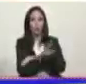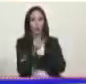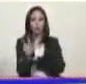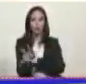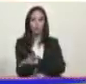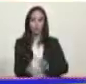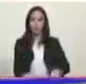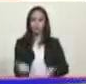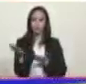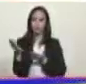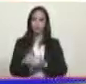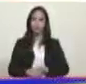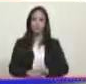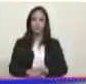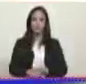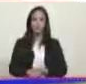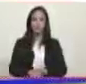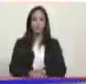Un, dos, tres, Mundito.